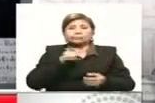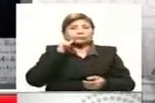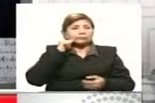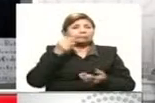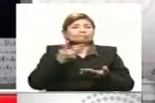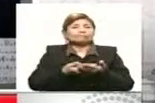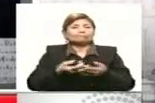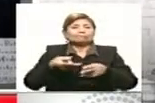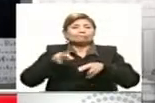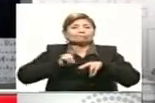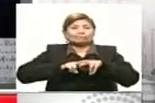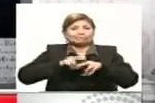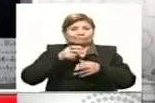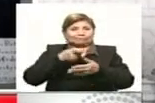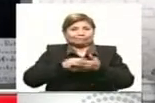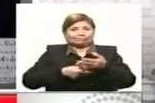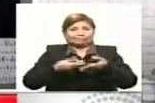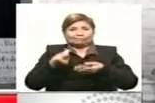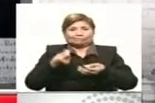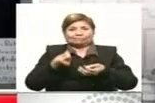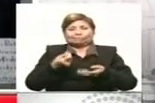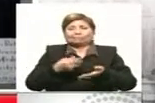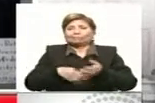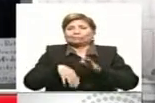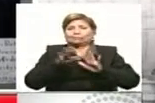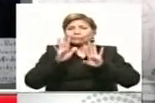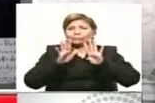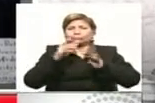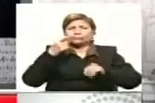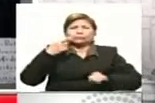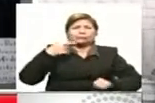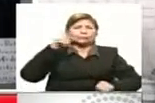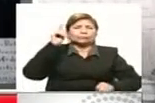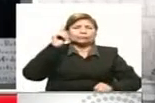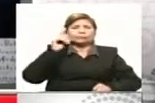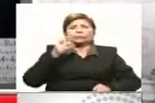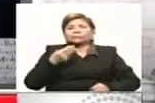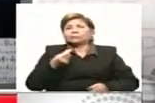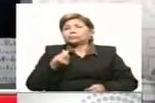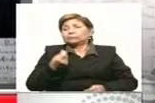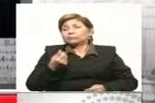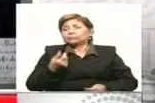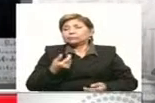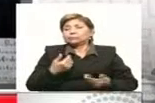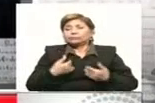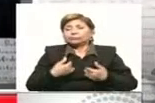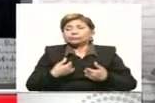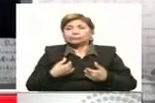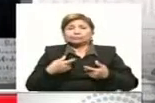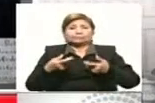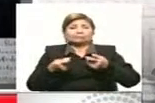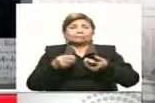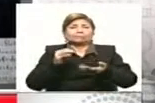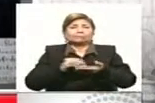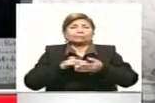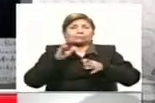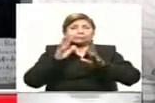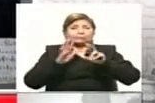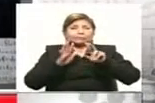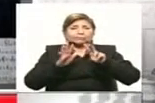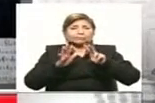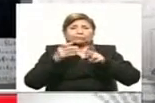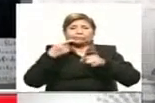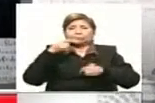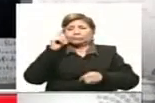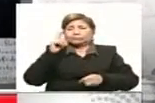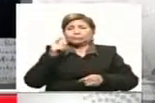un incremento de presupuestos, se han presupuestado más de 9 mil millones, en relación, ahora tenemos ejecutado algo más de 7 mil